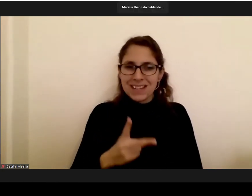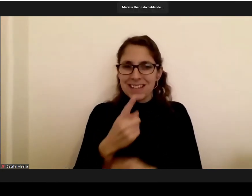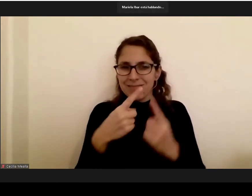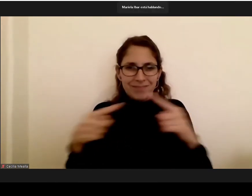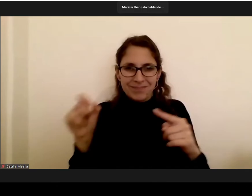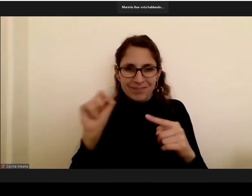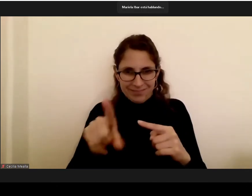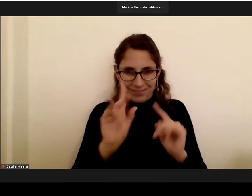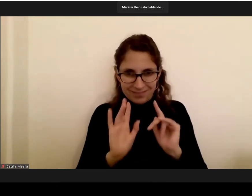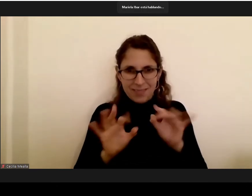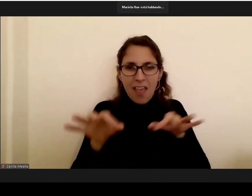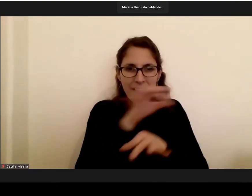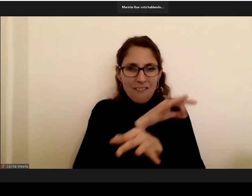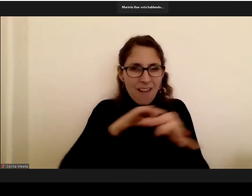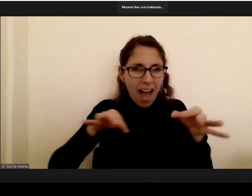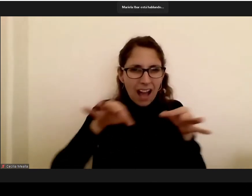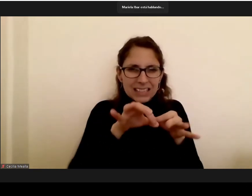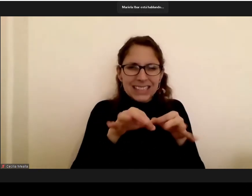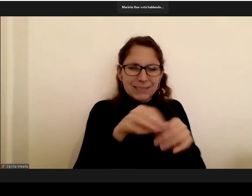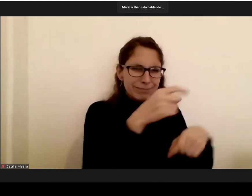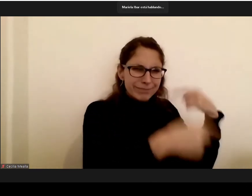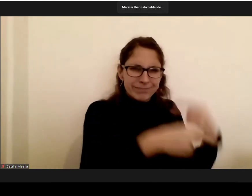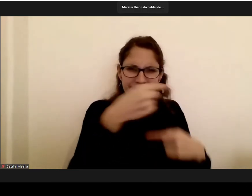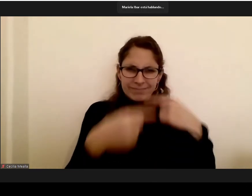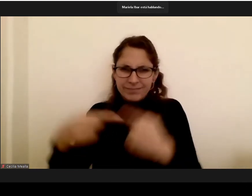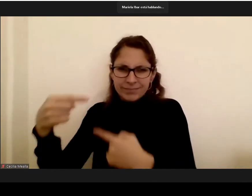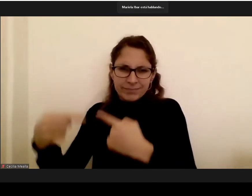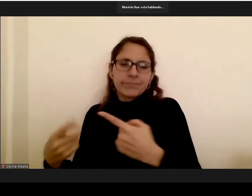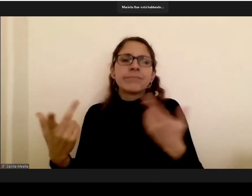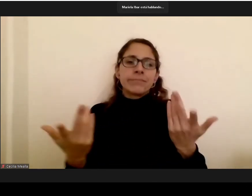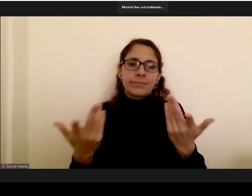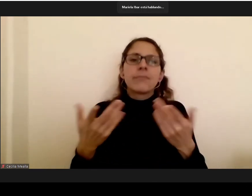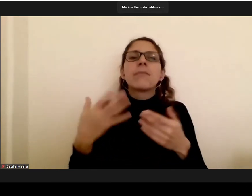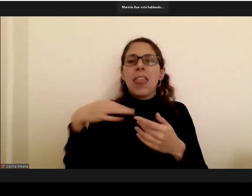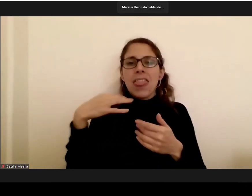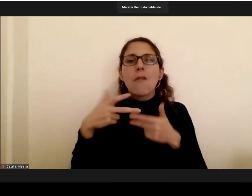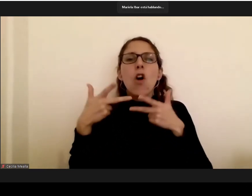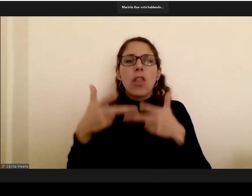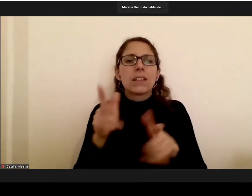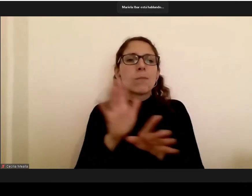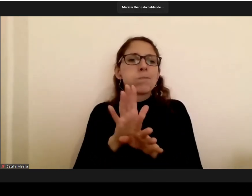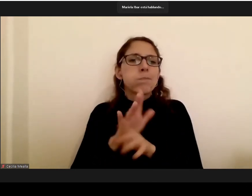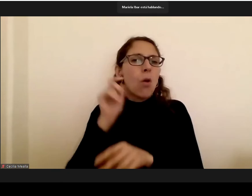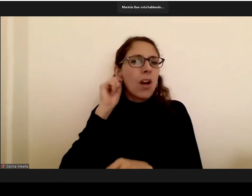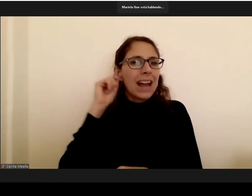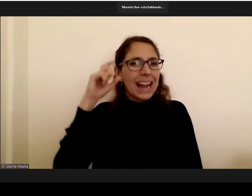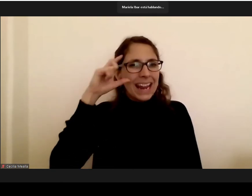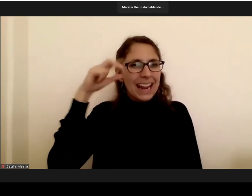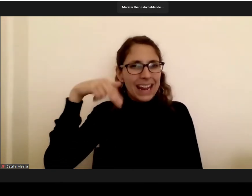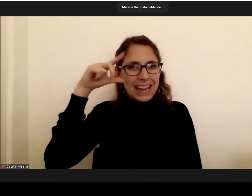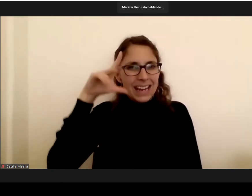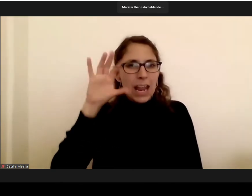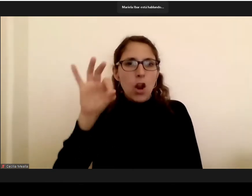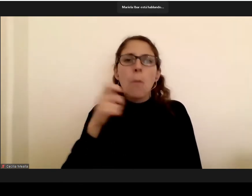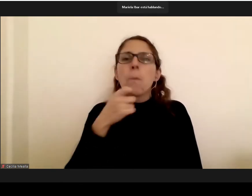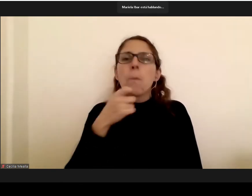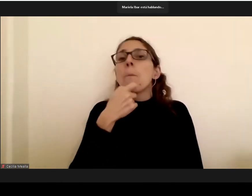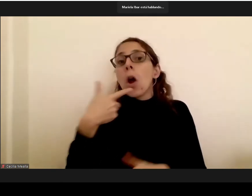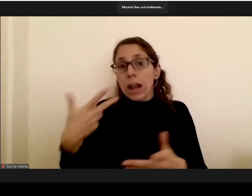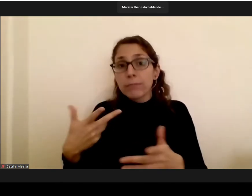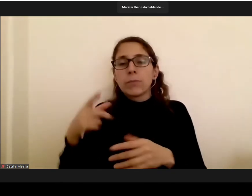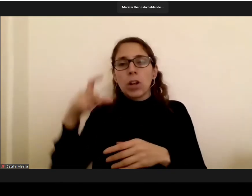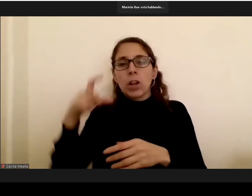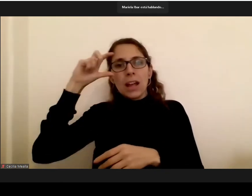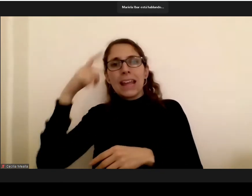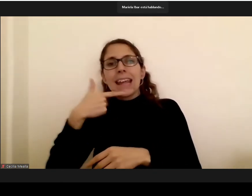con, por ejemplo, se mencionan con el género y con la especie. Entonces el género es Streptococcus y la especie